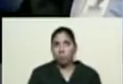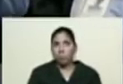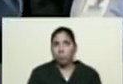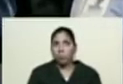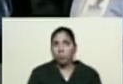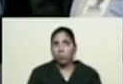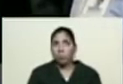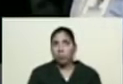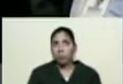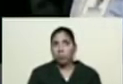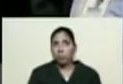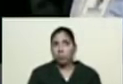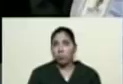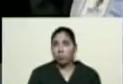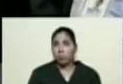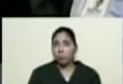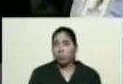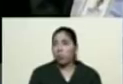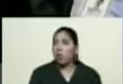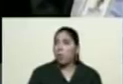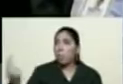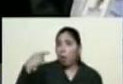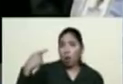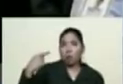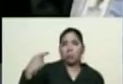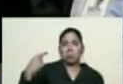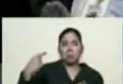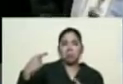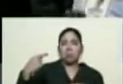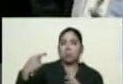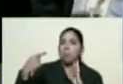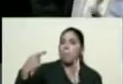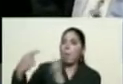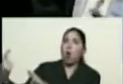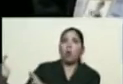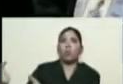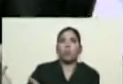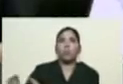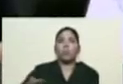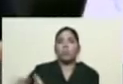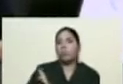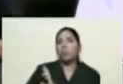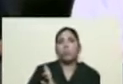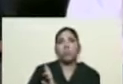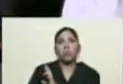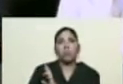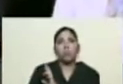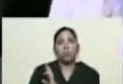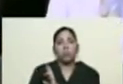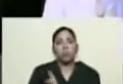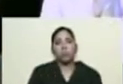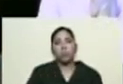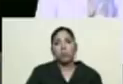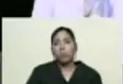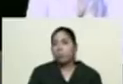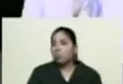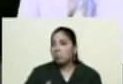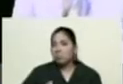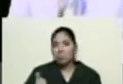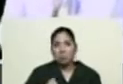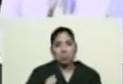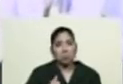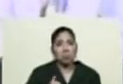nosotros vamos a responder. Y La vía que sea, nosotros vamos a